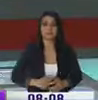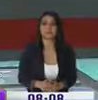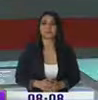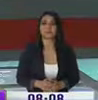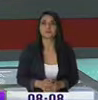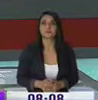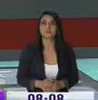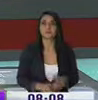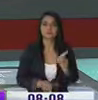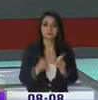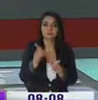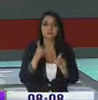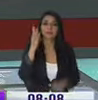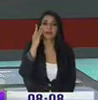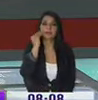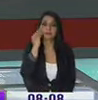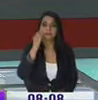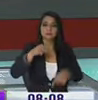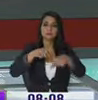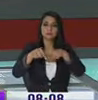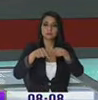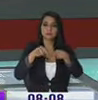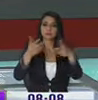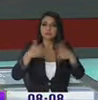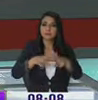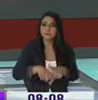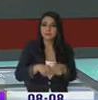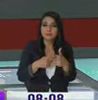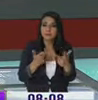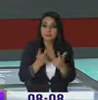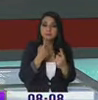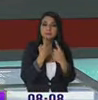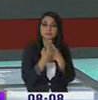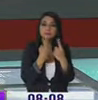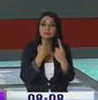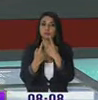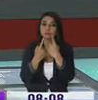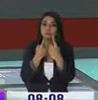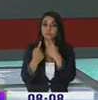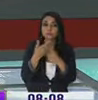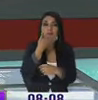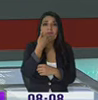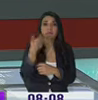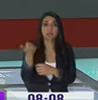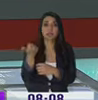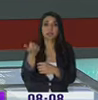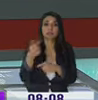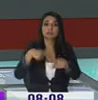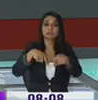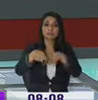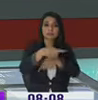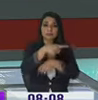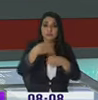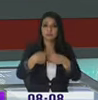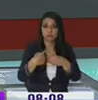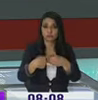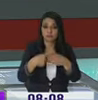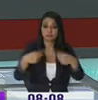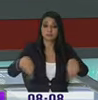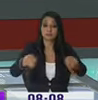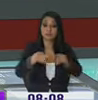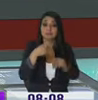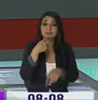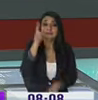Diversos expertos en temas de movilidad llevaron a cabo, les cuento, un diálogo para mejorar el sistema vial en Quito. Ellos establecen